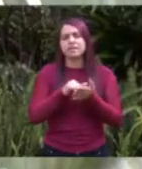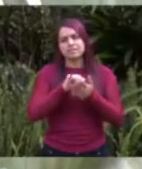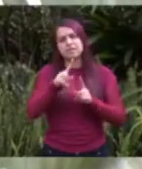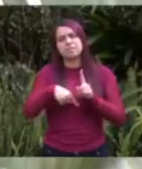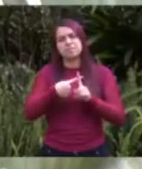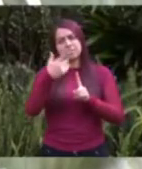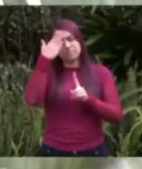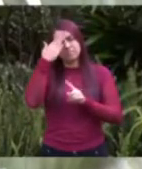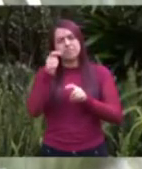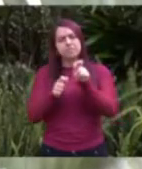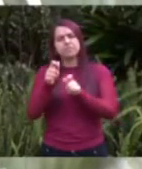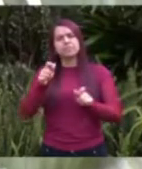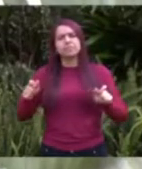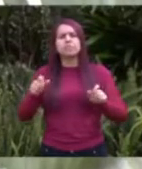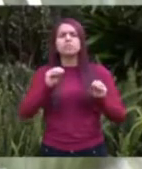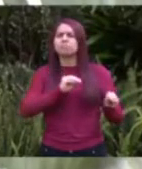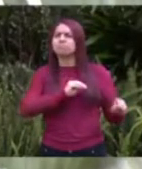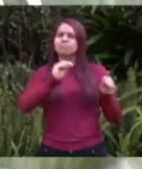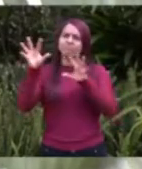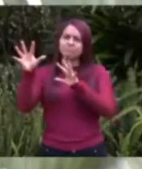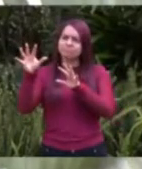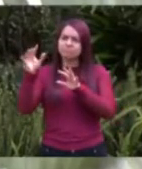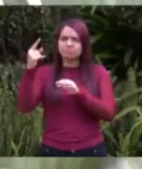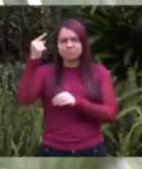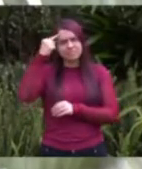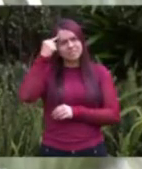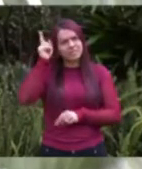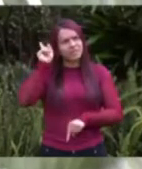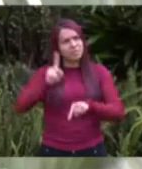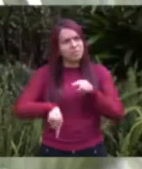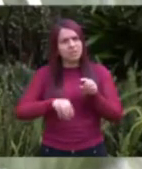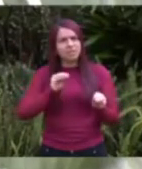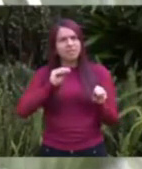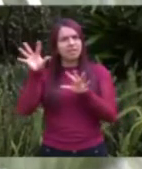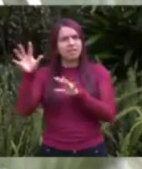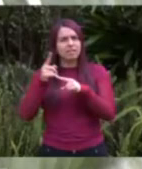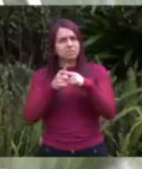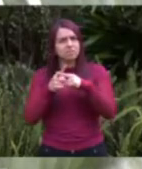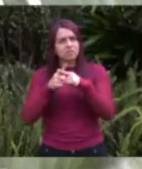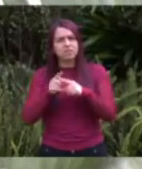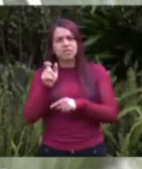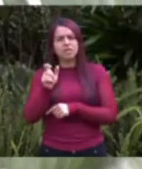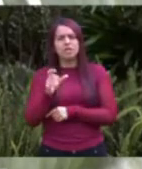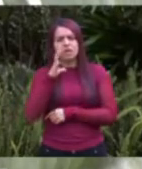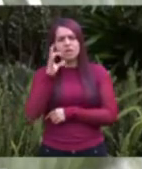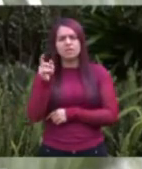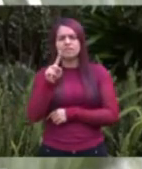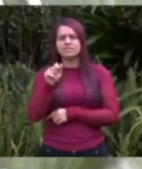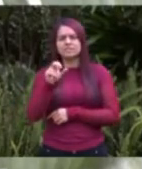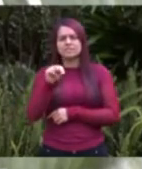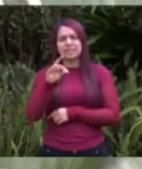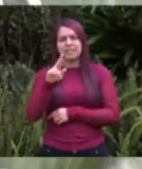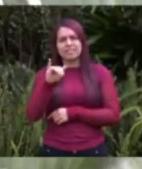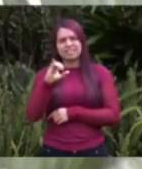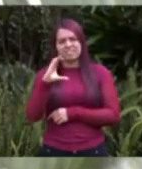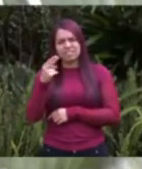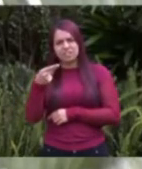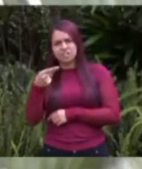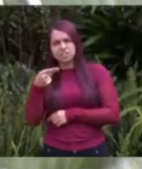extradición que creía la Procuraduría no se le podían conceder al señor Santrich. Pero ese debate se